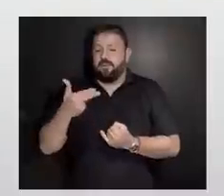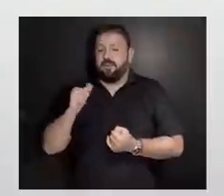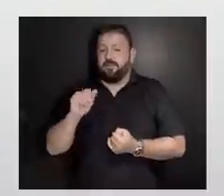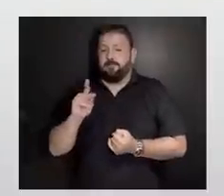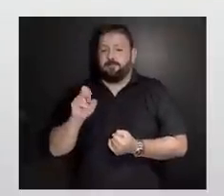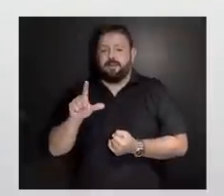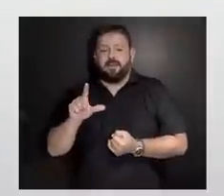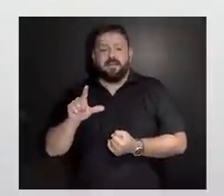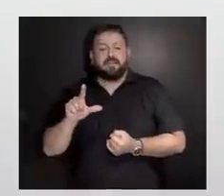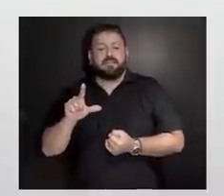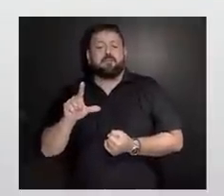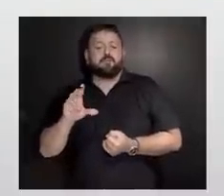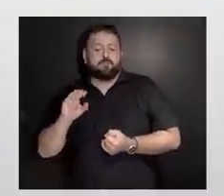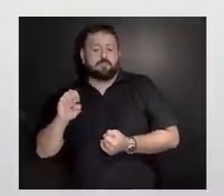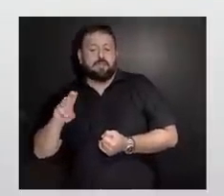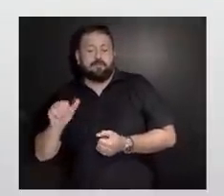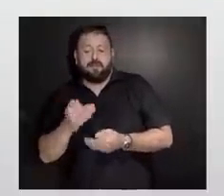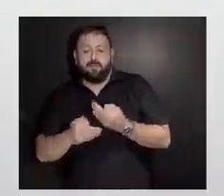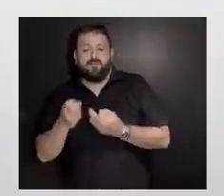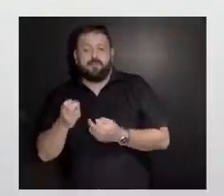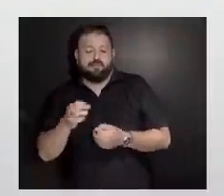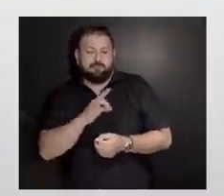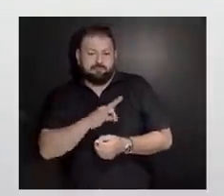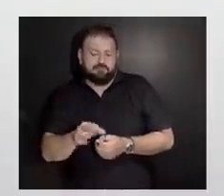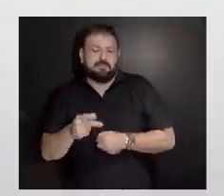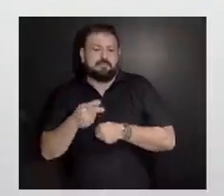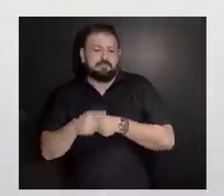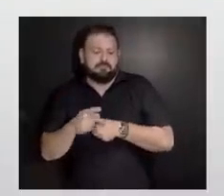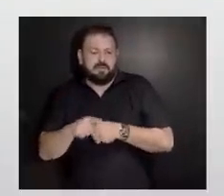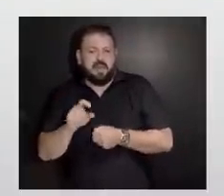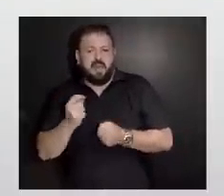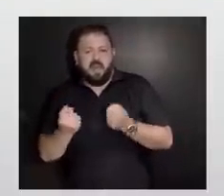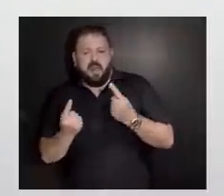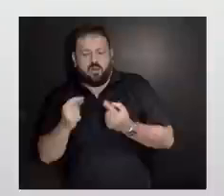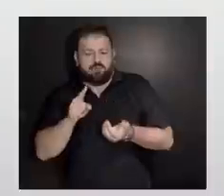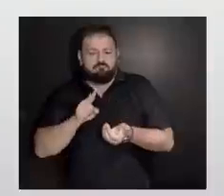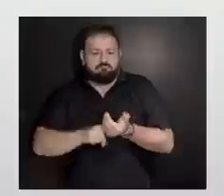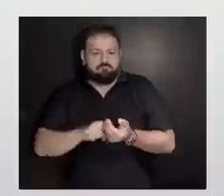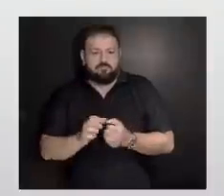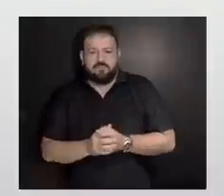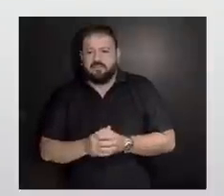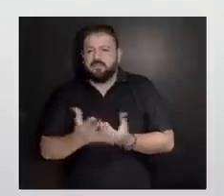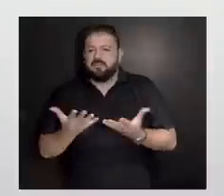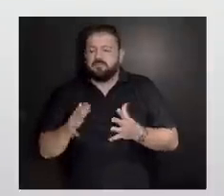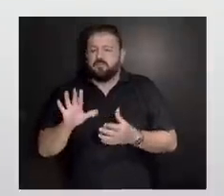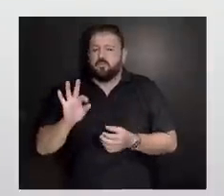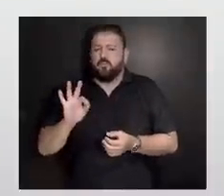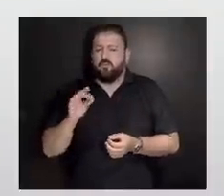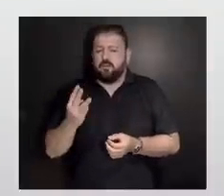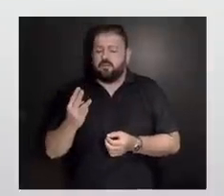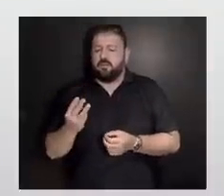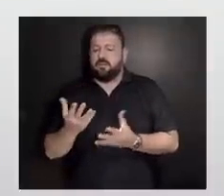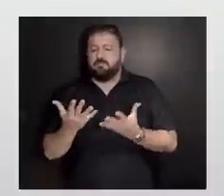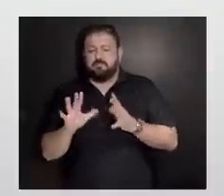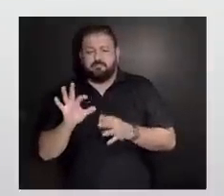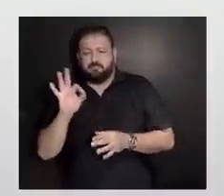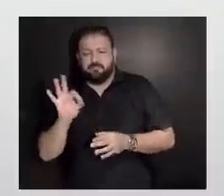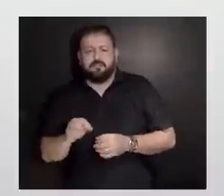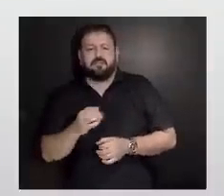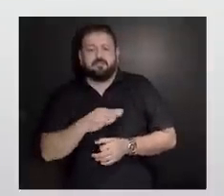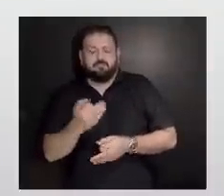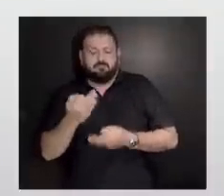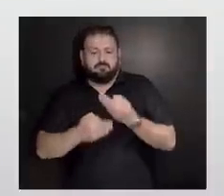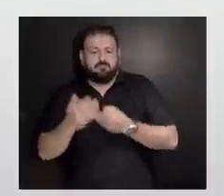el riesgo, ¿no? También de enfermedades cardiovasculares, entre otras. El 43% de estas muertes ocurrieron en